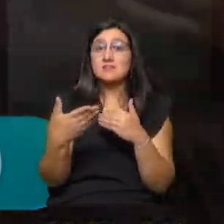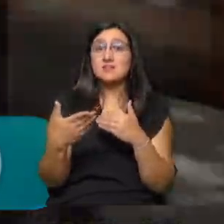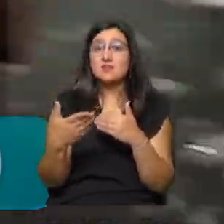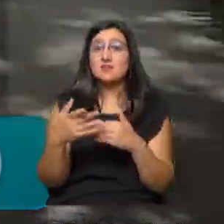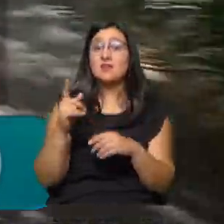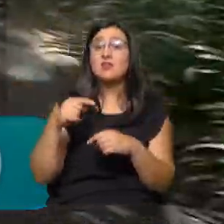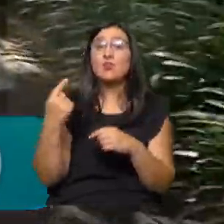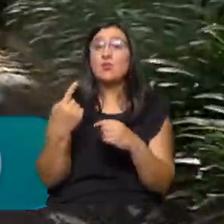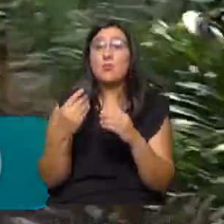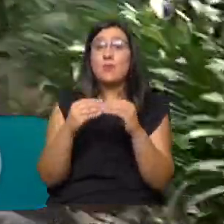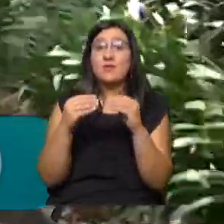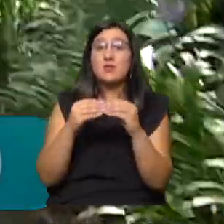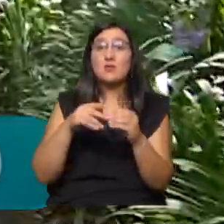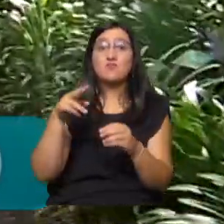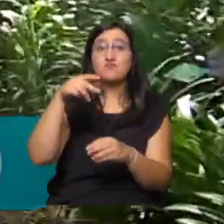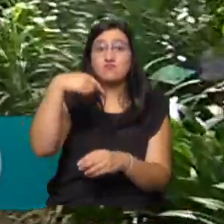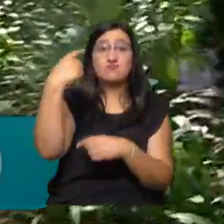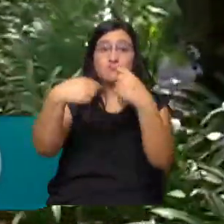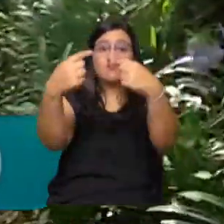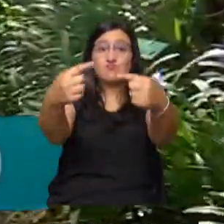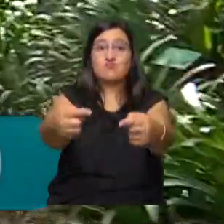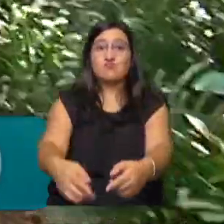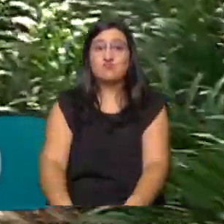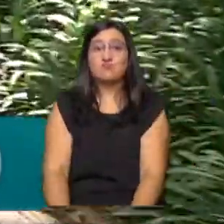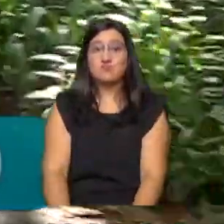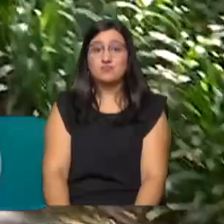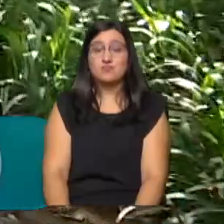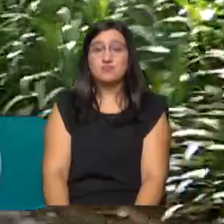le fue el resto de la gente. Mirá vos, claro, distraes, vecina. JP.